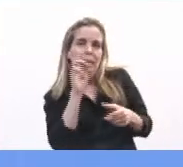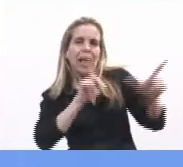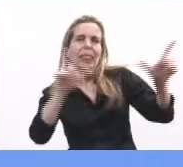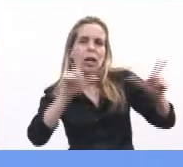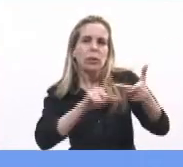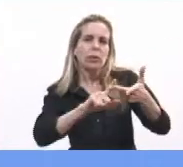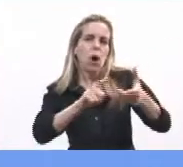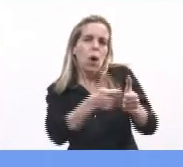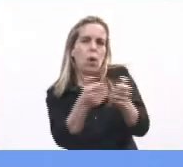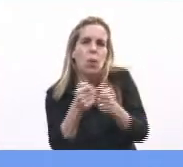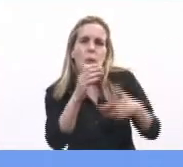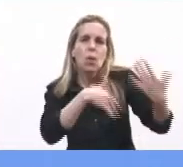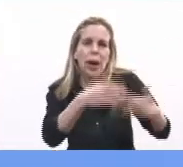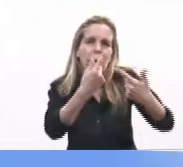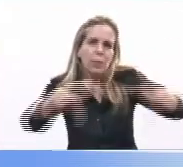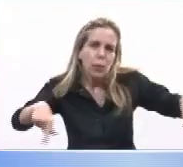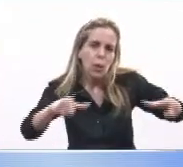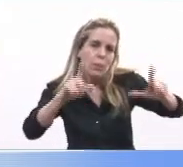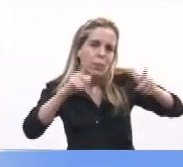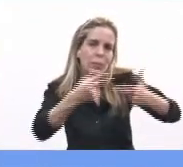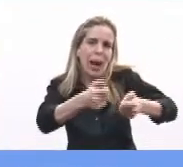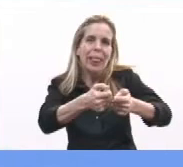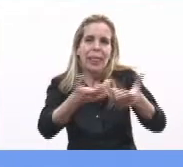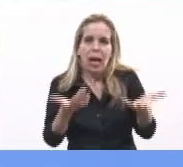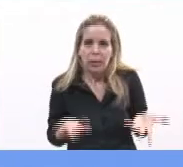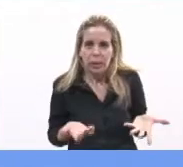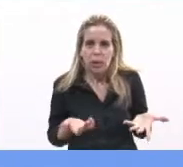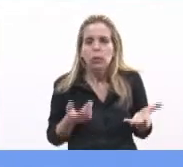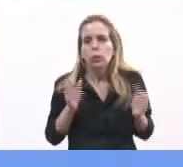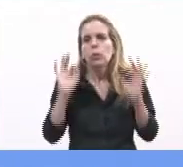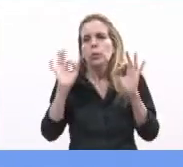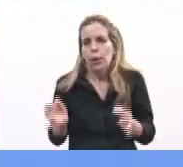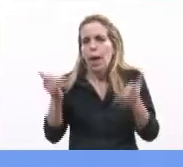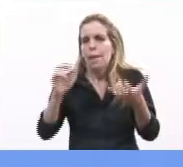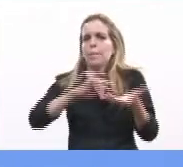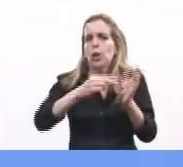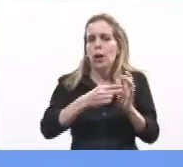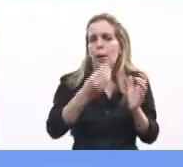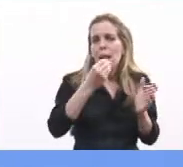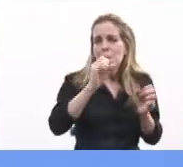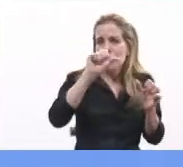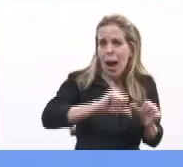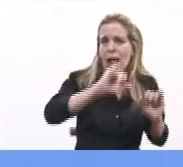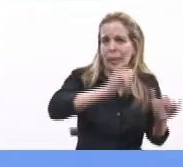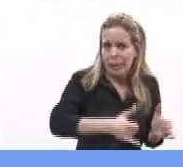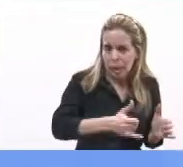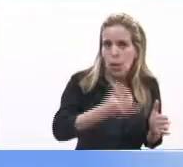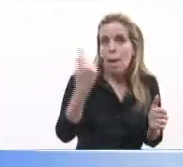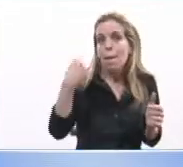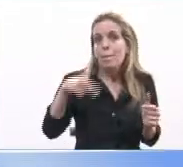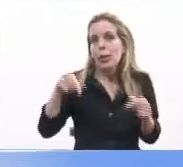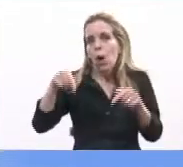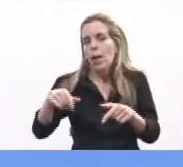la otra parte ya tenemos una alimentación de vida en 35 pero no estamos